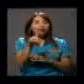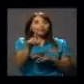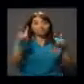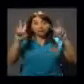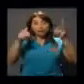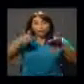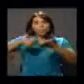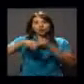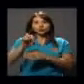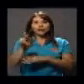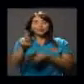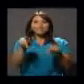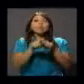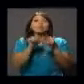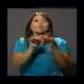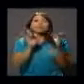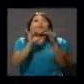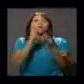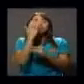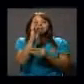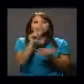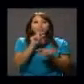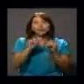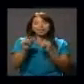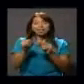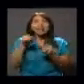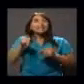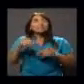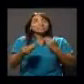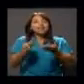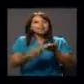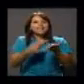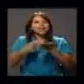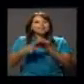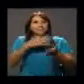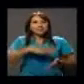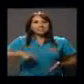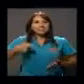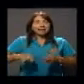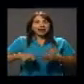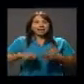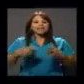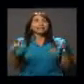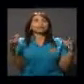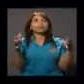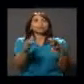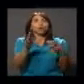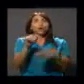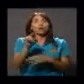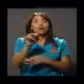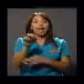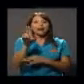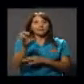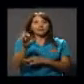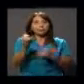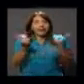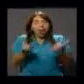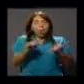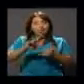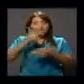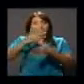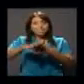lo pueden seguir tanto en facebook como en twitter este es el debate presidencial convocado por CONARE entramos a nuestro tercer bloque